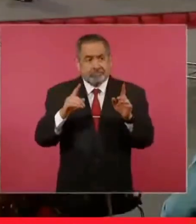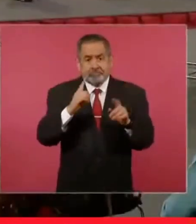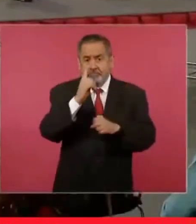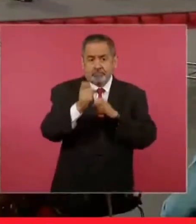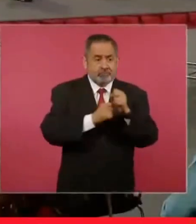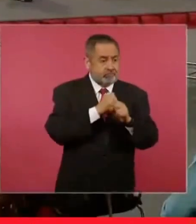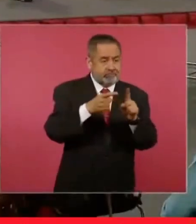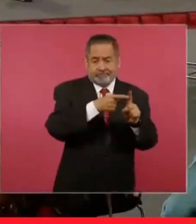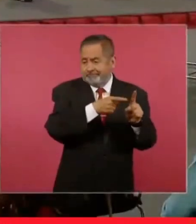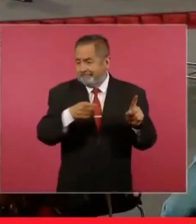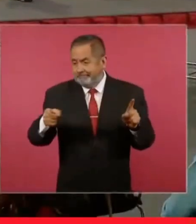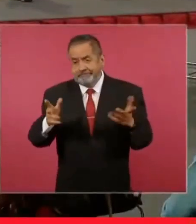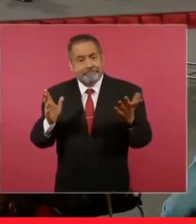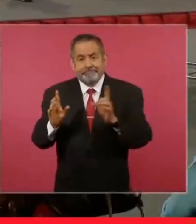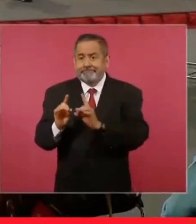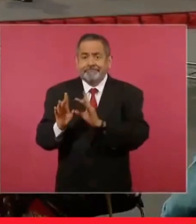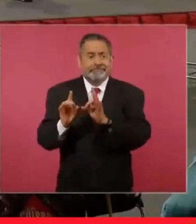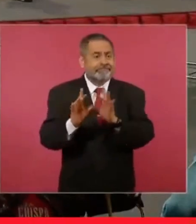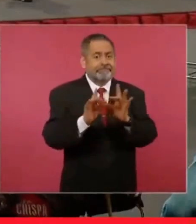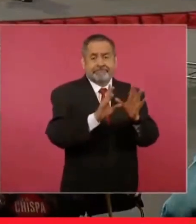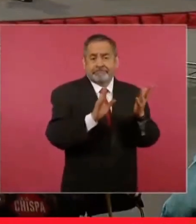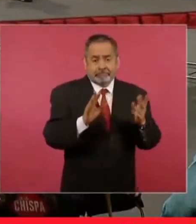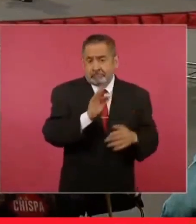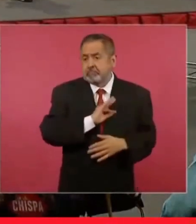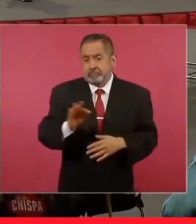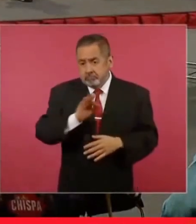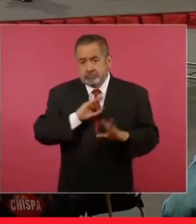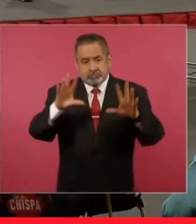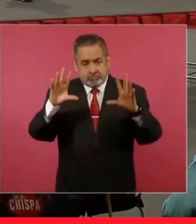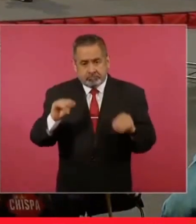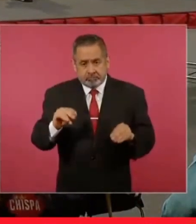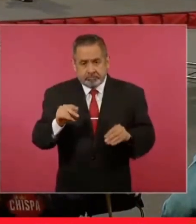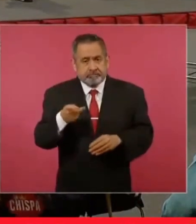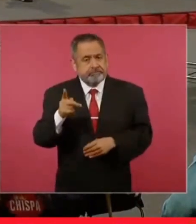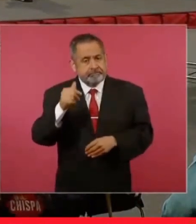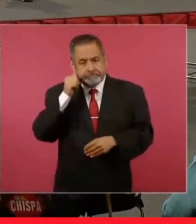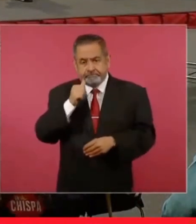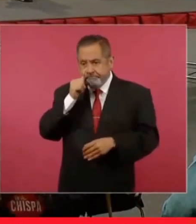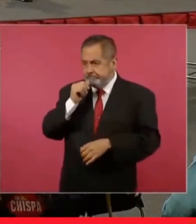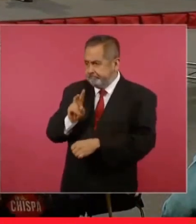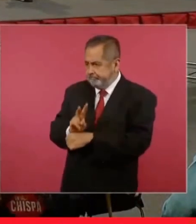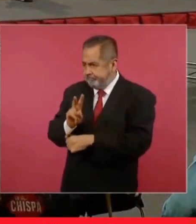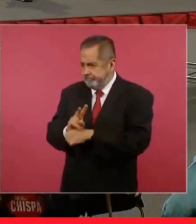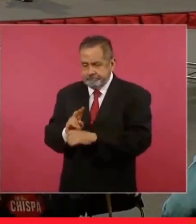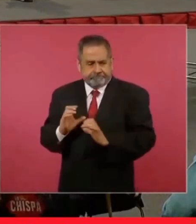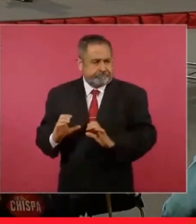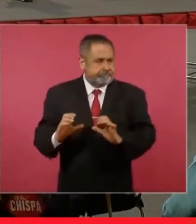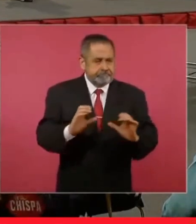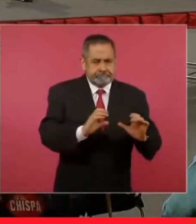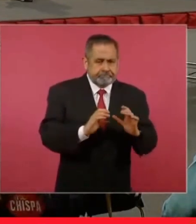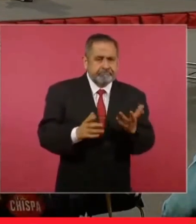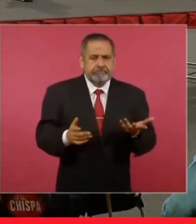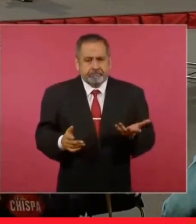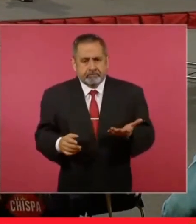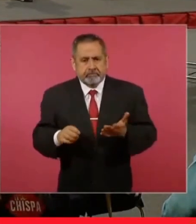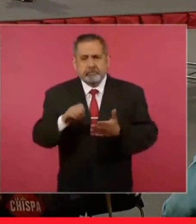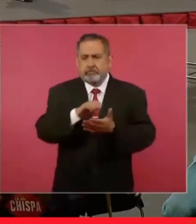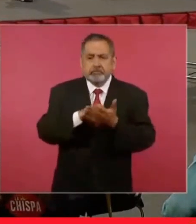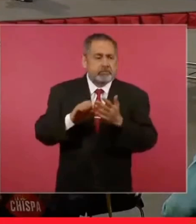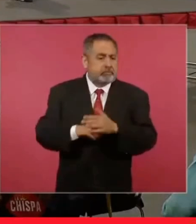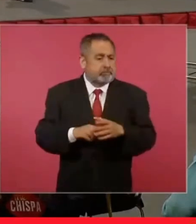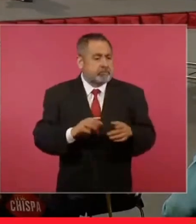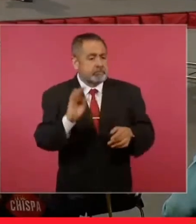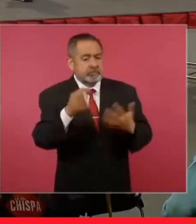porque por la extensión del sistema mexicano está sujeto a la posibilidad de eventos como la salida de